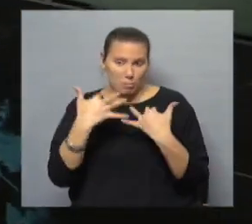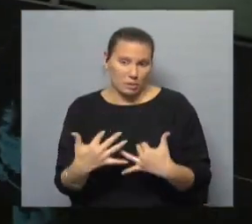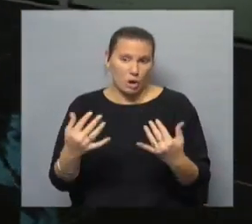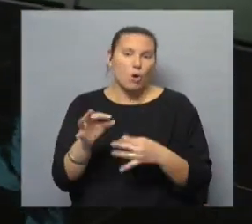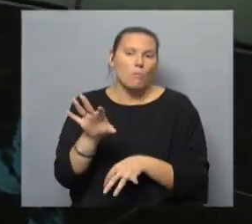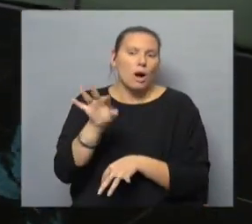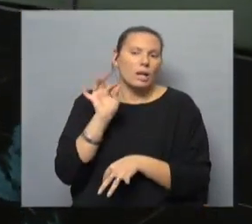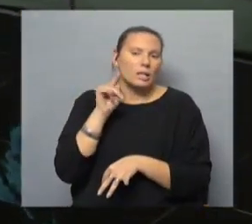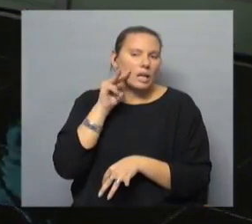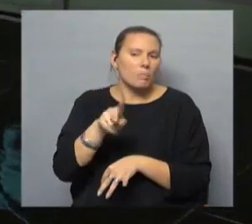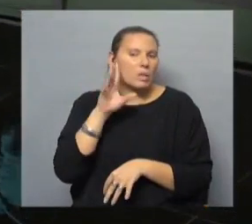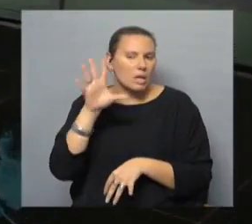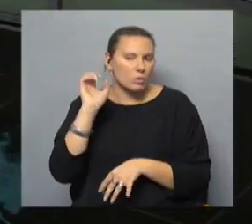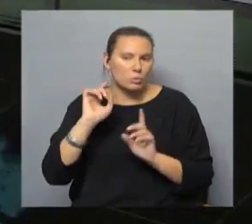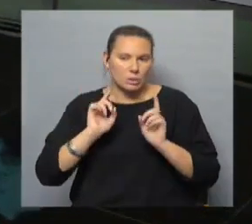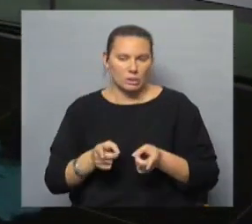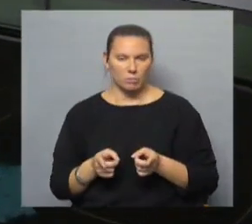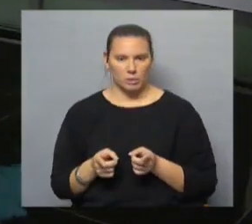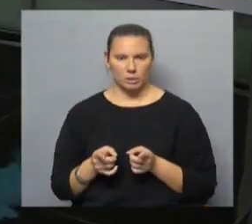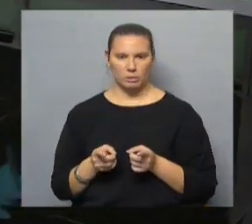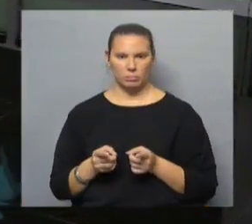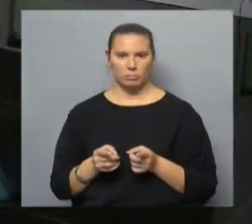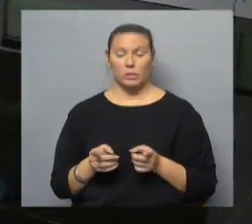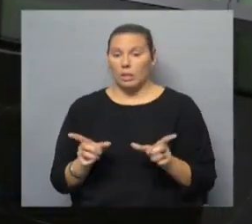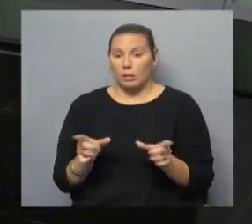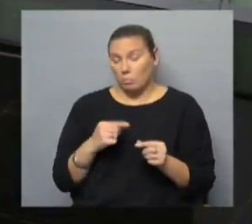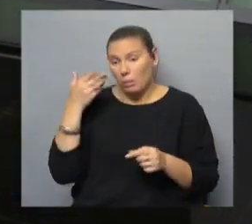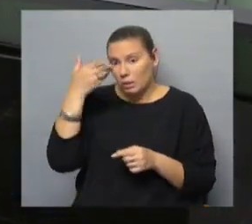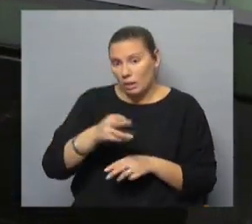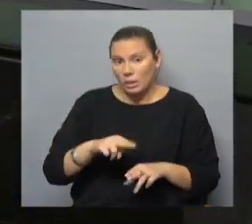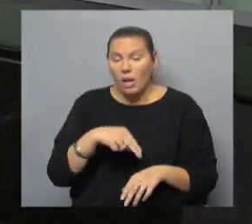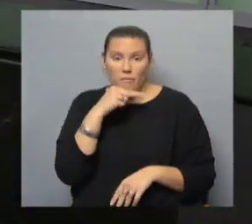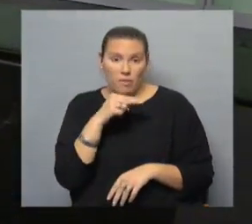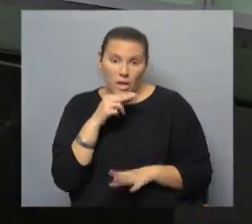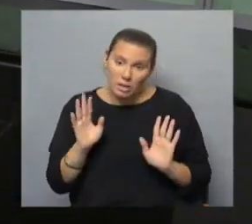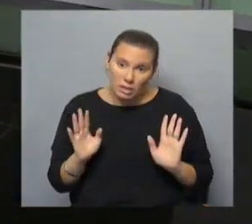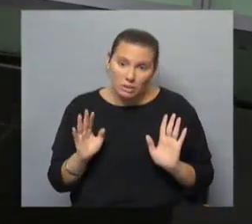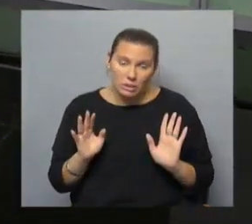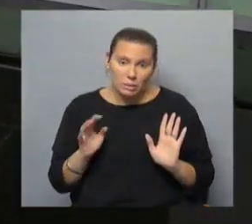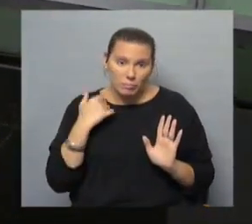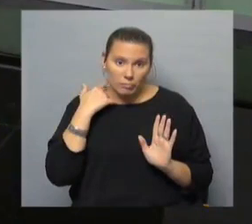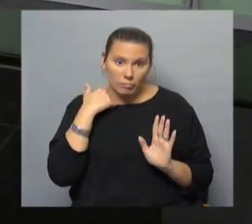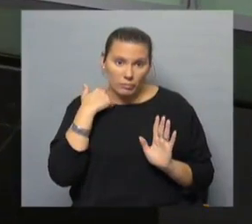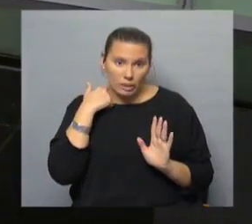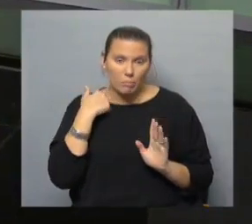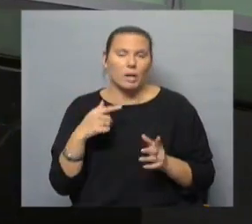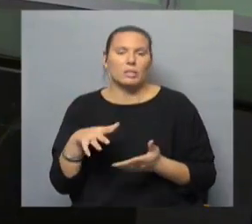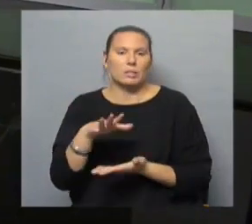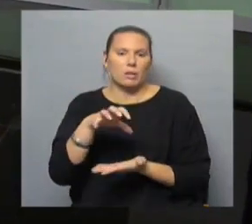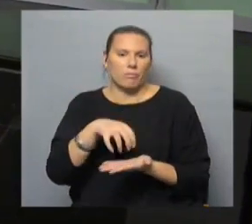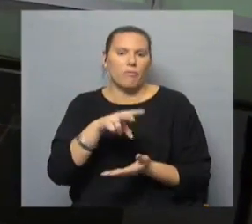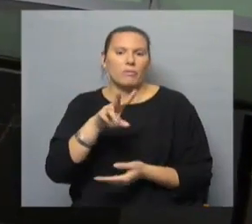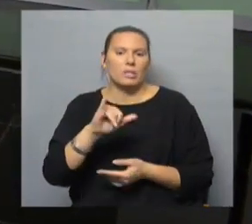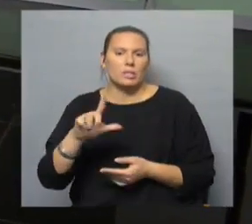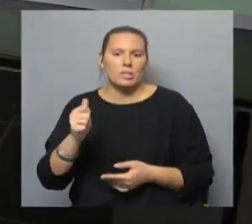elige que mires y escuches también? Está bien. Bueno, vamos a tener que ir entonces, sí, el viernes. Claro que sí. Y además la sociedad urbana ahí, Villa Dolores, que está